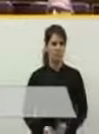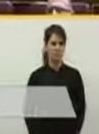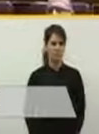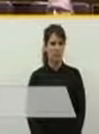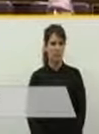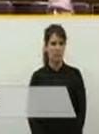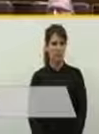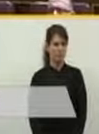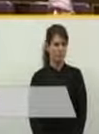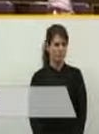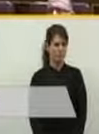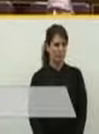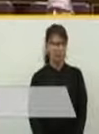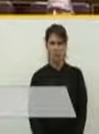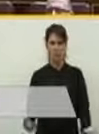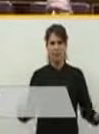Última reflexión.